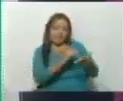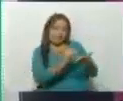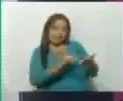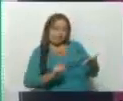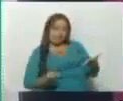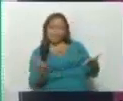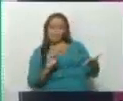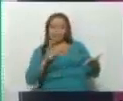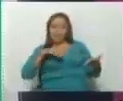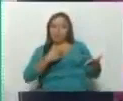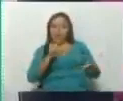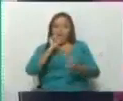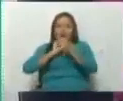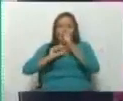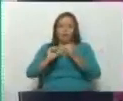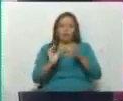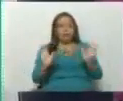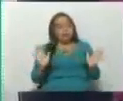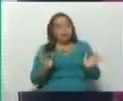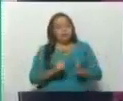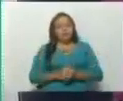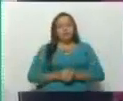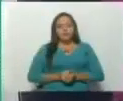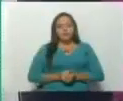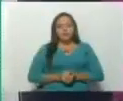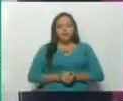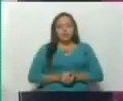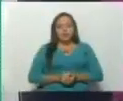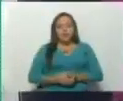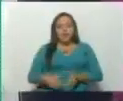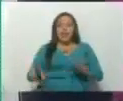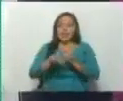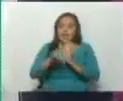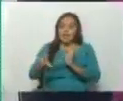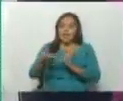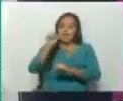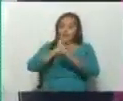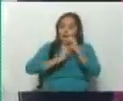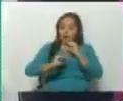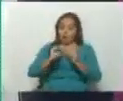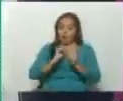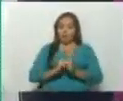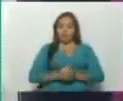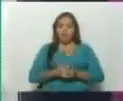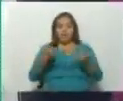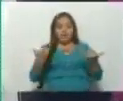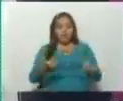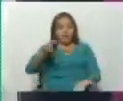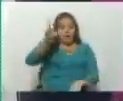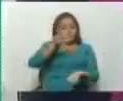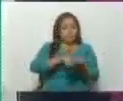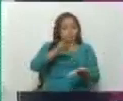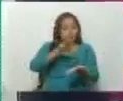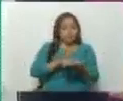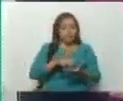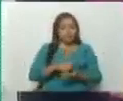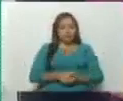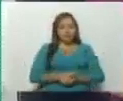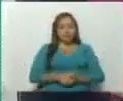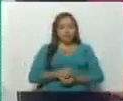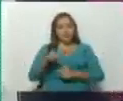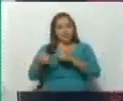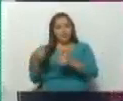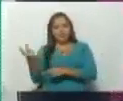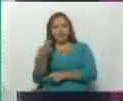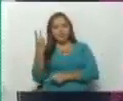consumo. Entonces, esta ley también, la ley del agua, que ya fue aprobada en primera discusión y va a ser aprobada